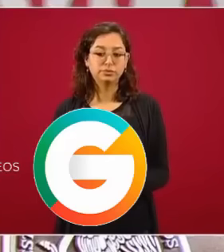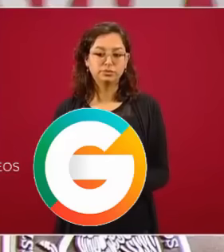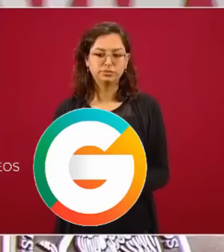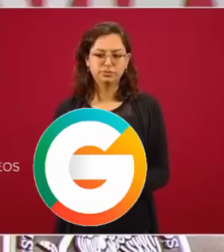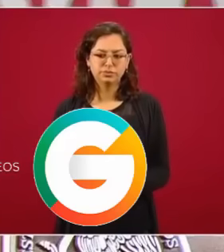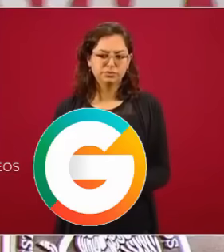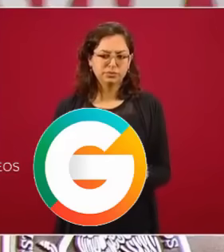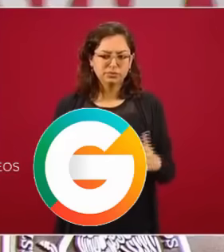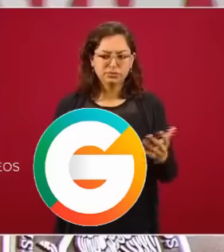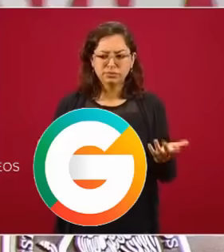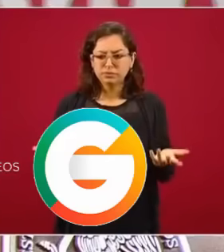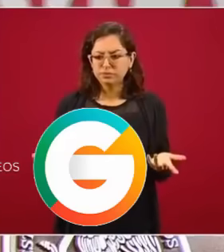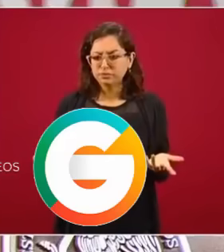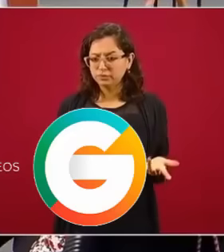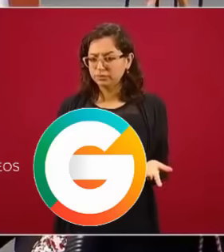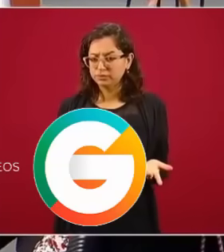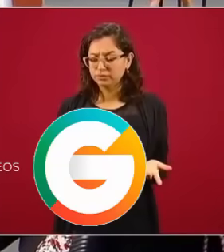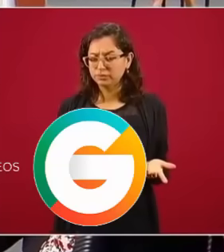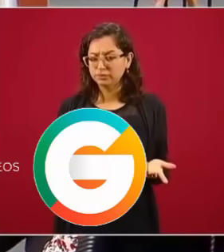Entonces,